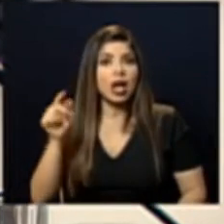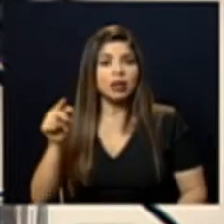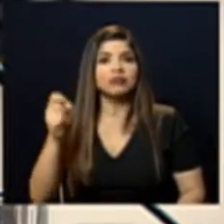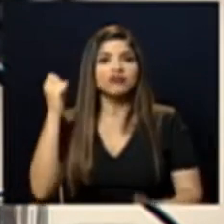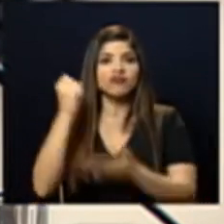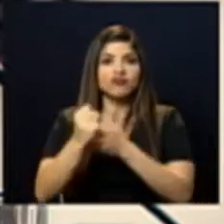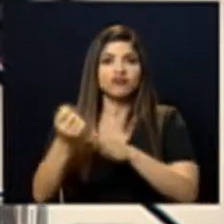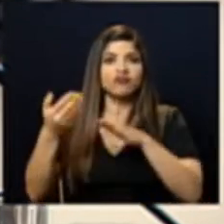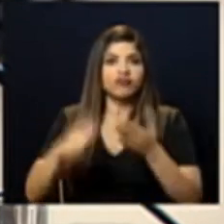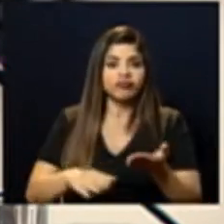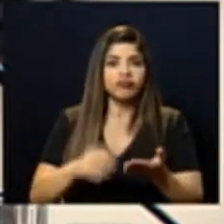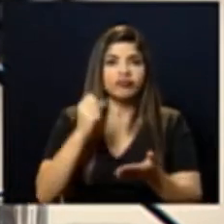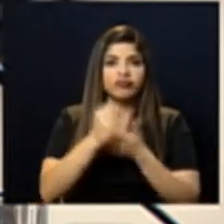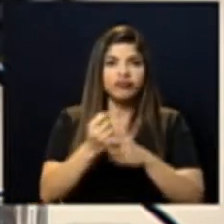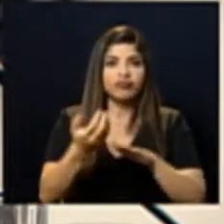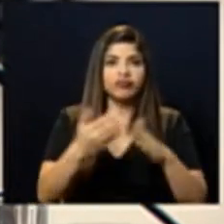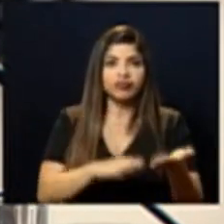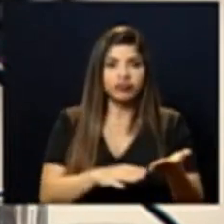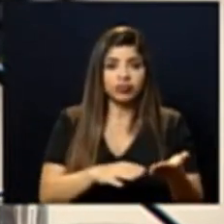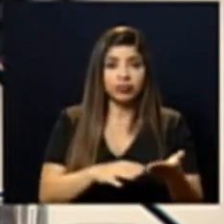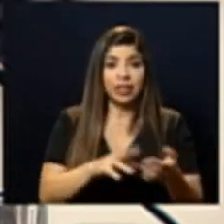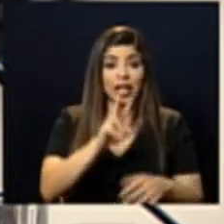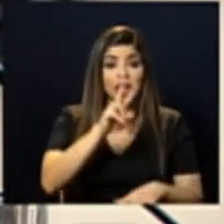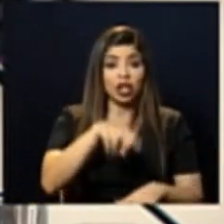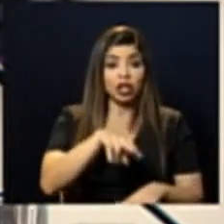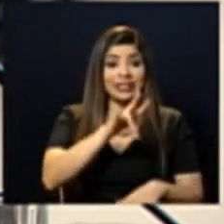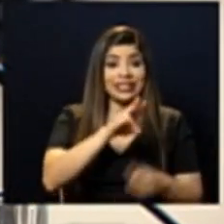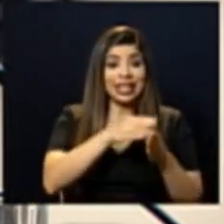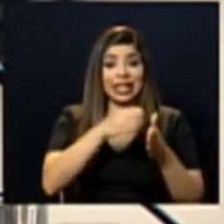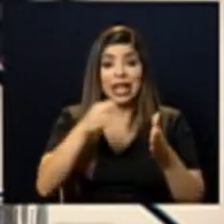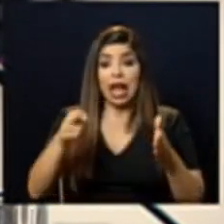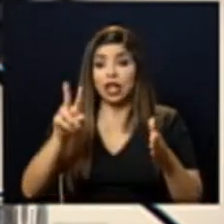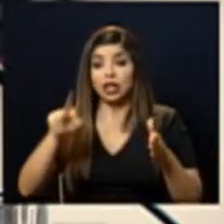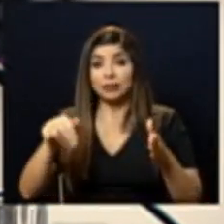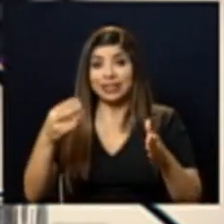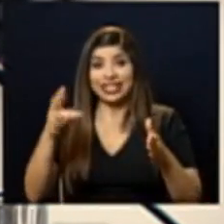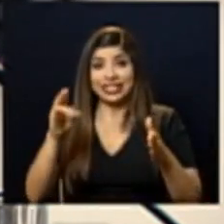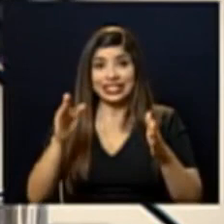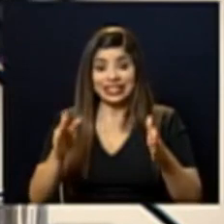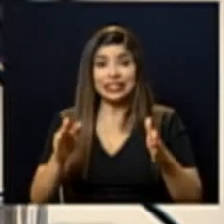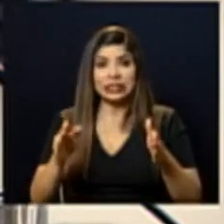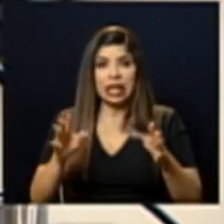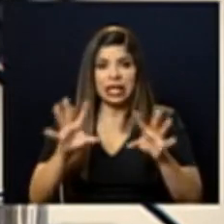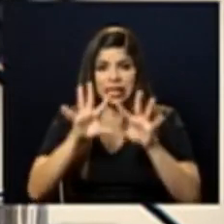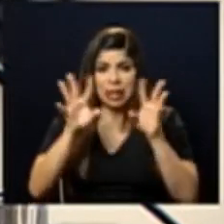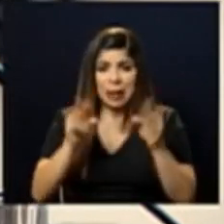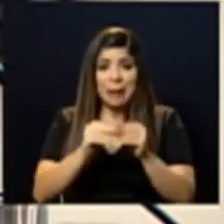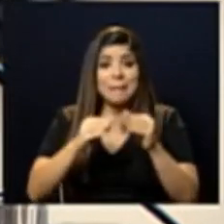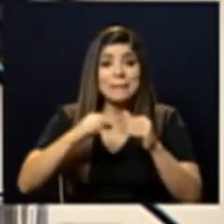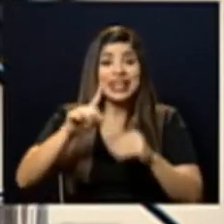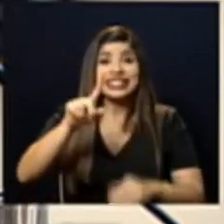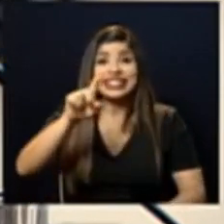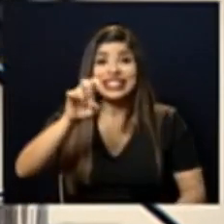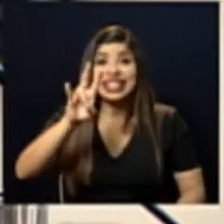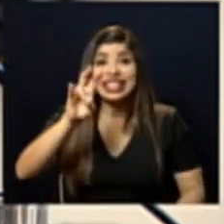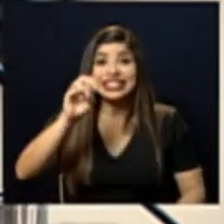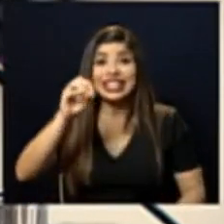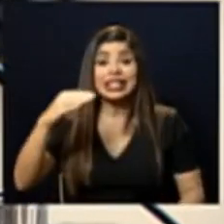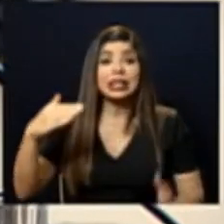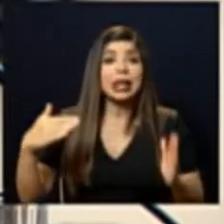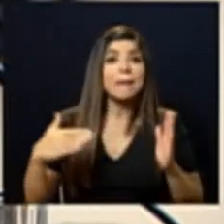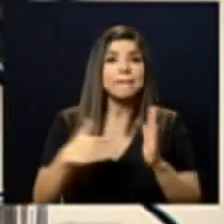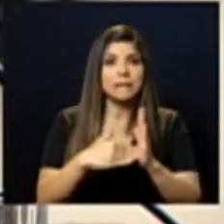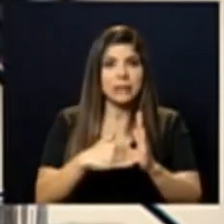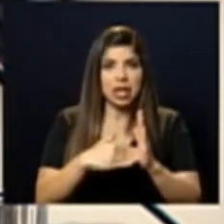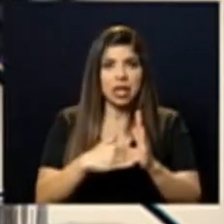de femicidios y de 2007 a 2017 se registraron más de 170.000